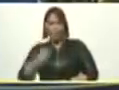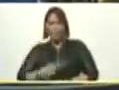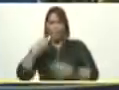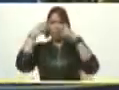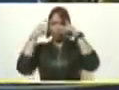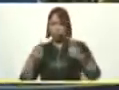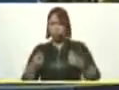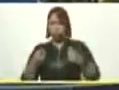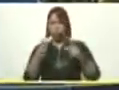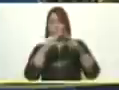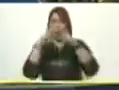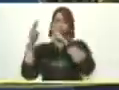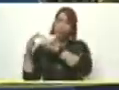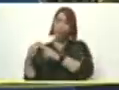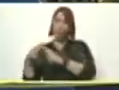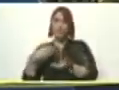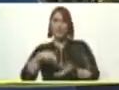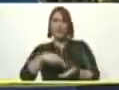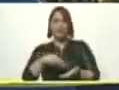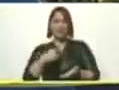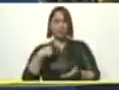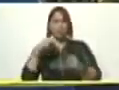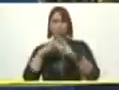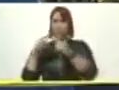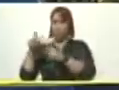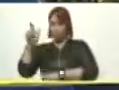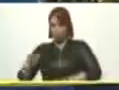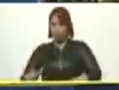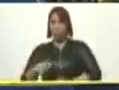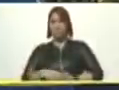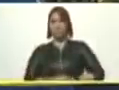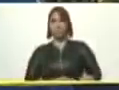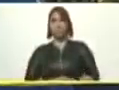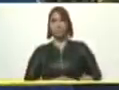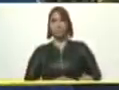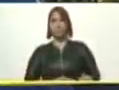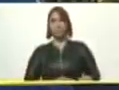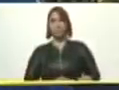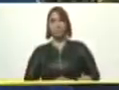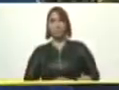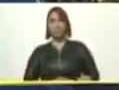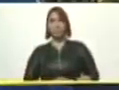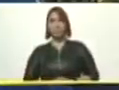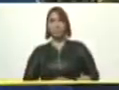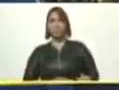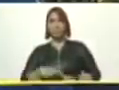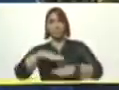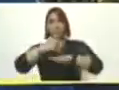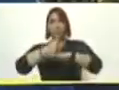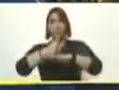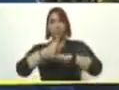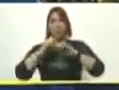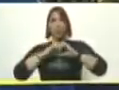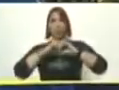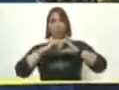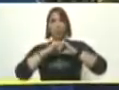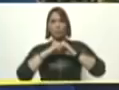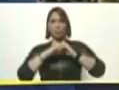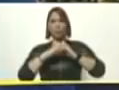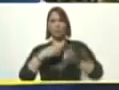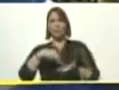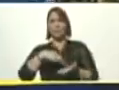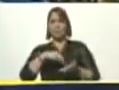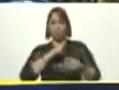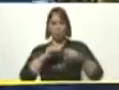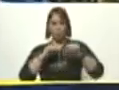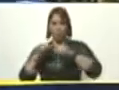de salsa más grande que conozco en mi vida que es el director de corazón salsero un movimiento